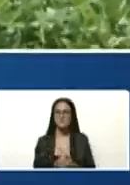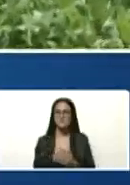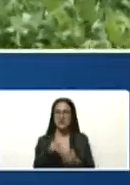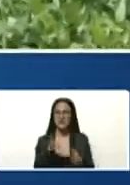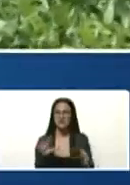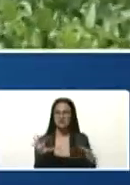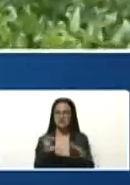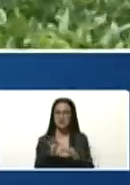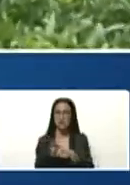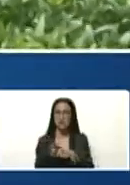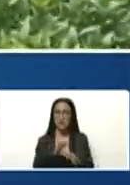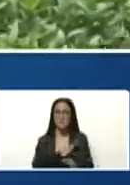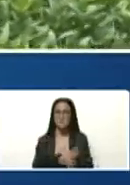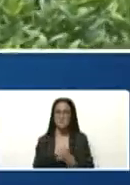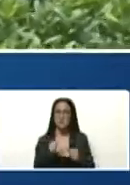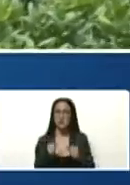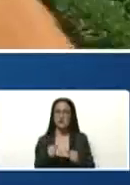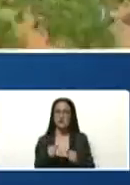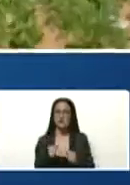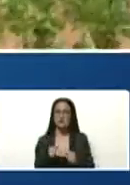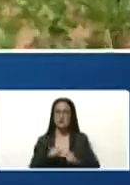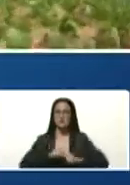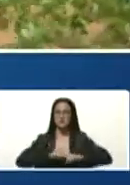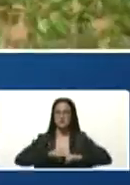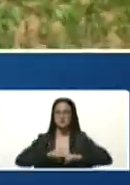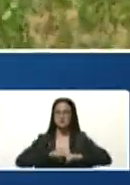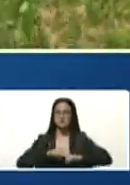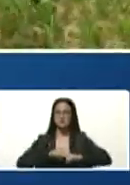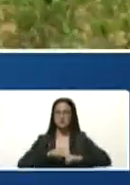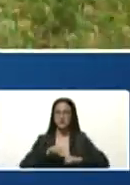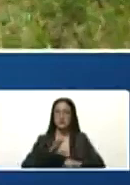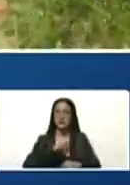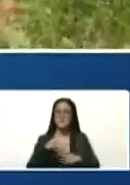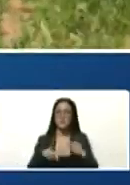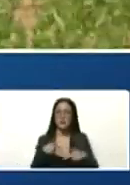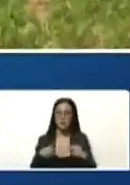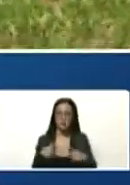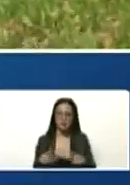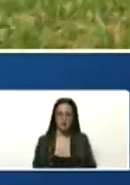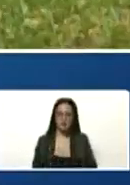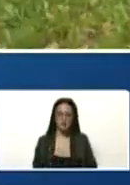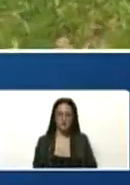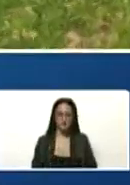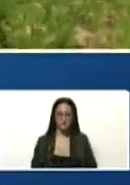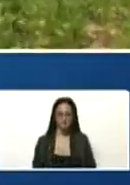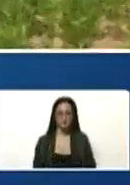mano de la potencia del tractor que tenga el productor.